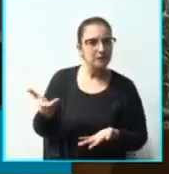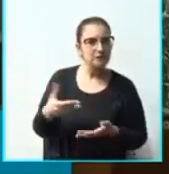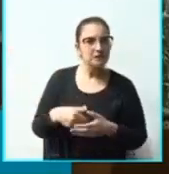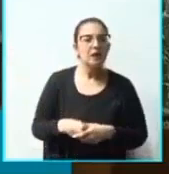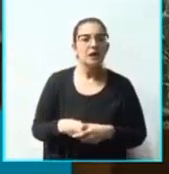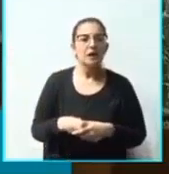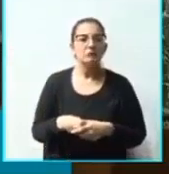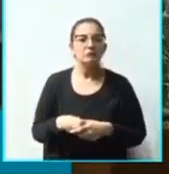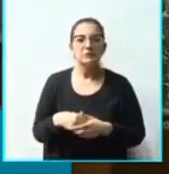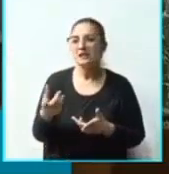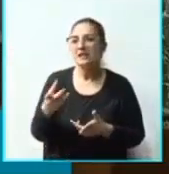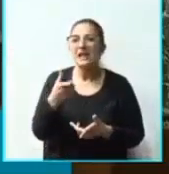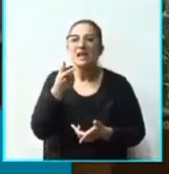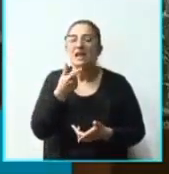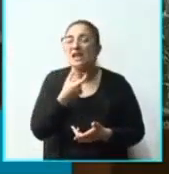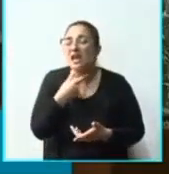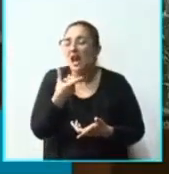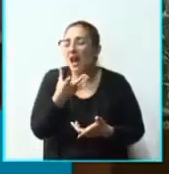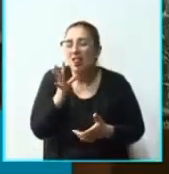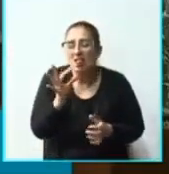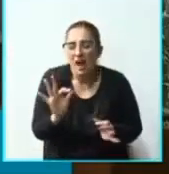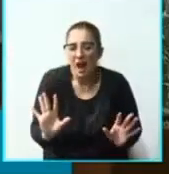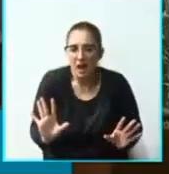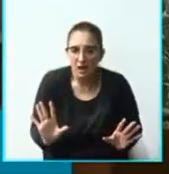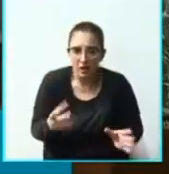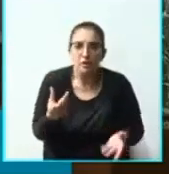para opinar, que puedan participar